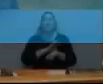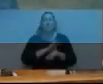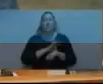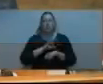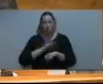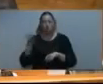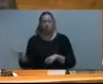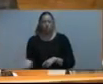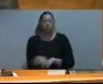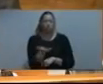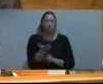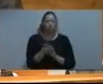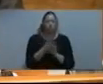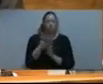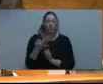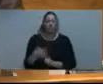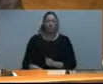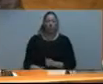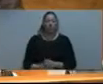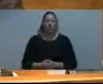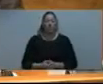Tiene la palabra.